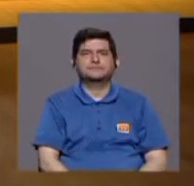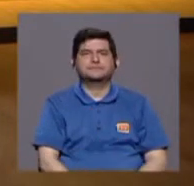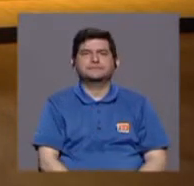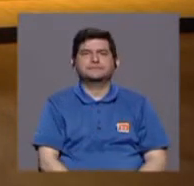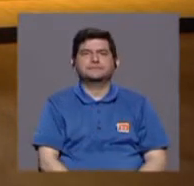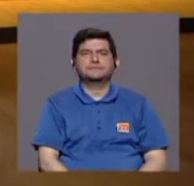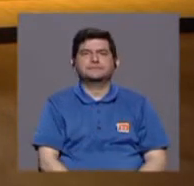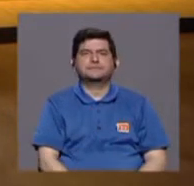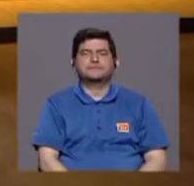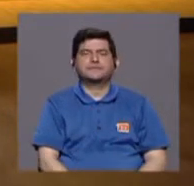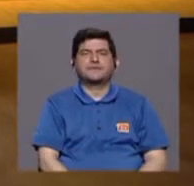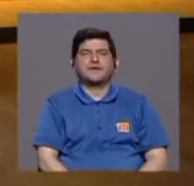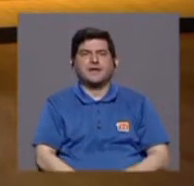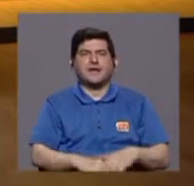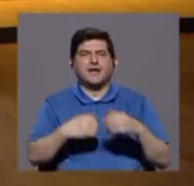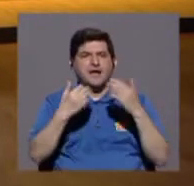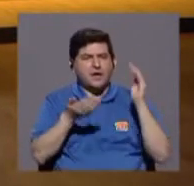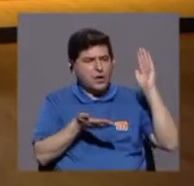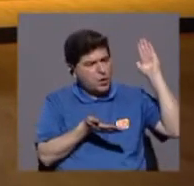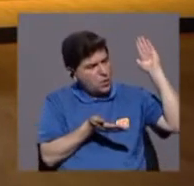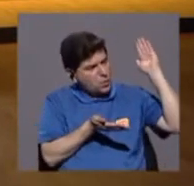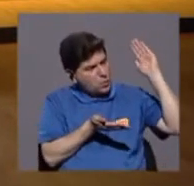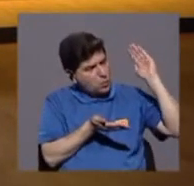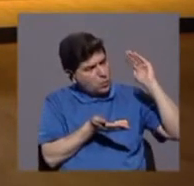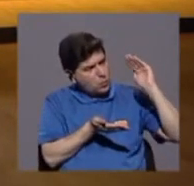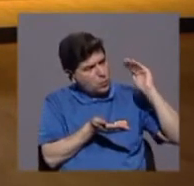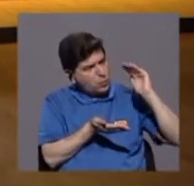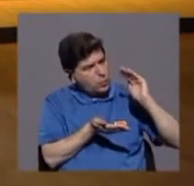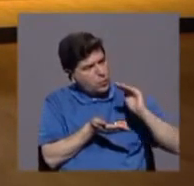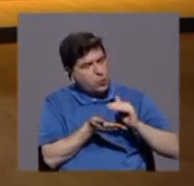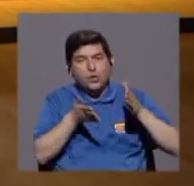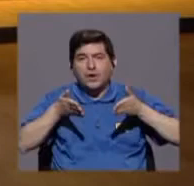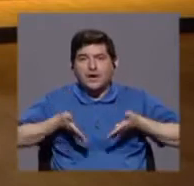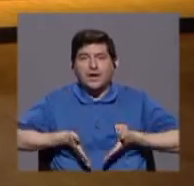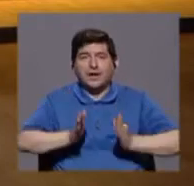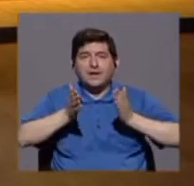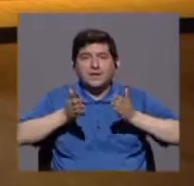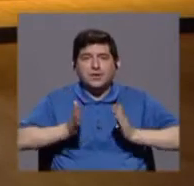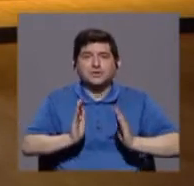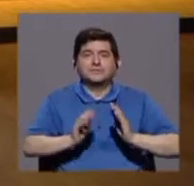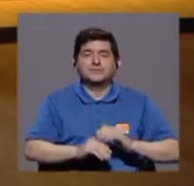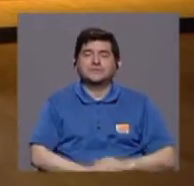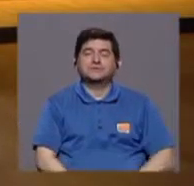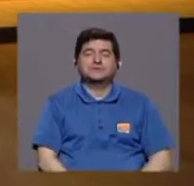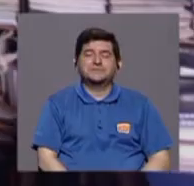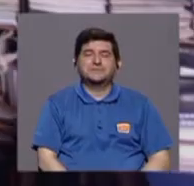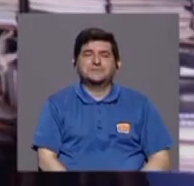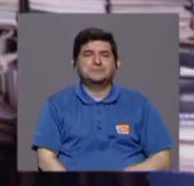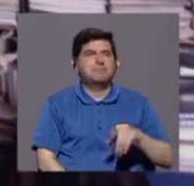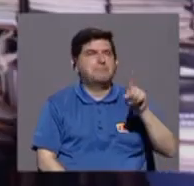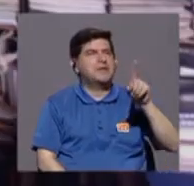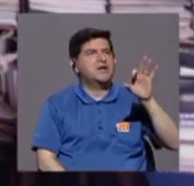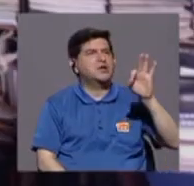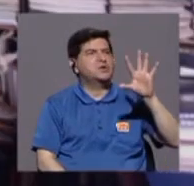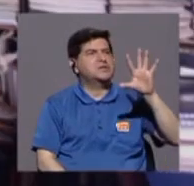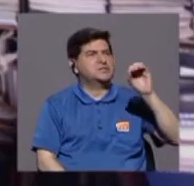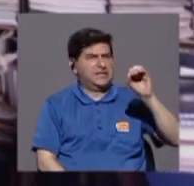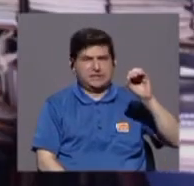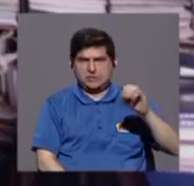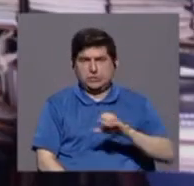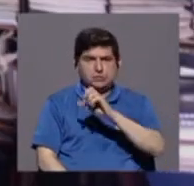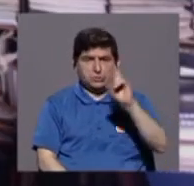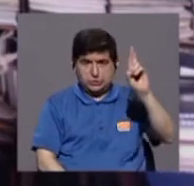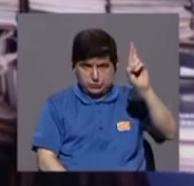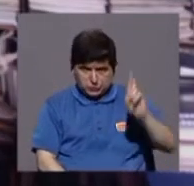se ha producido un fuerte descenso de la fecundidad. Hacia 1950, digamos,